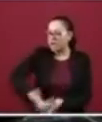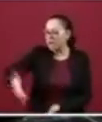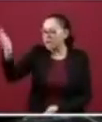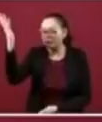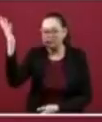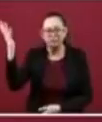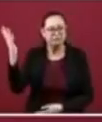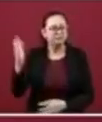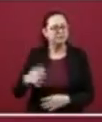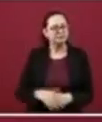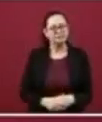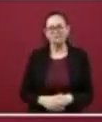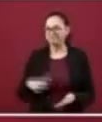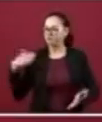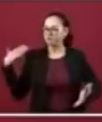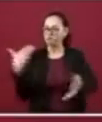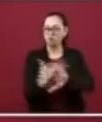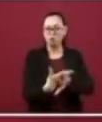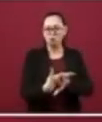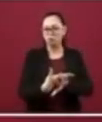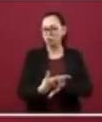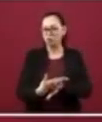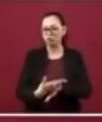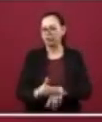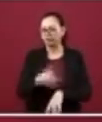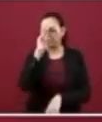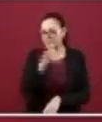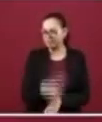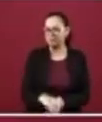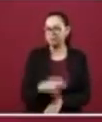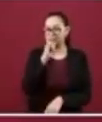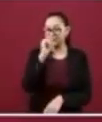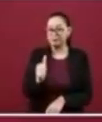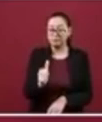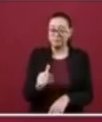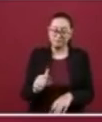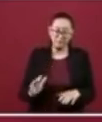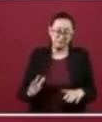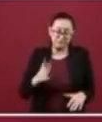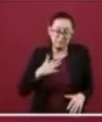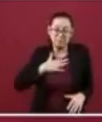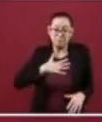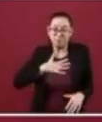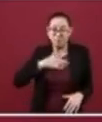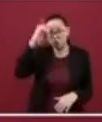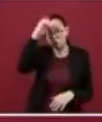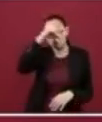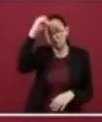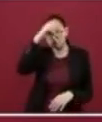Esa es mi opinión, respetando la autonomía del Poder